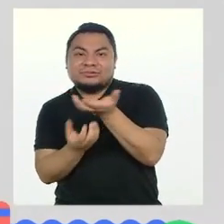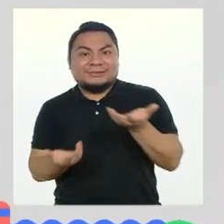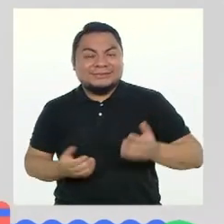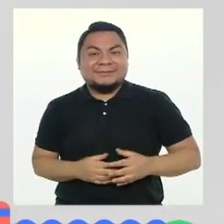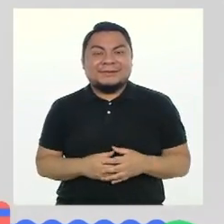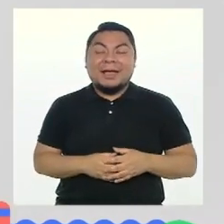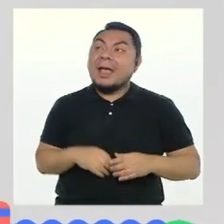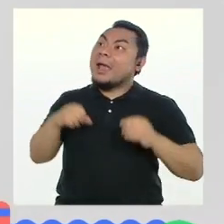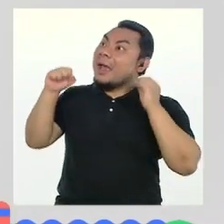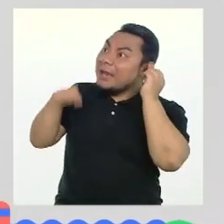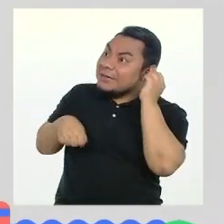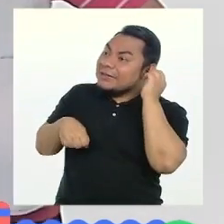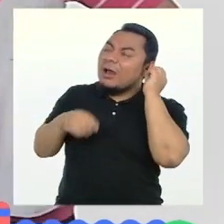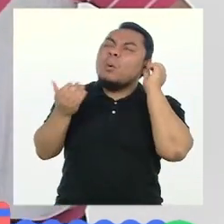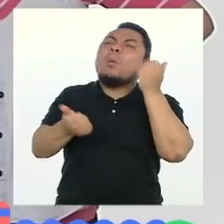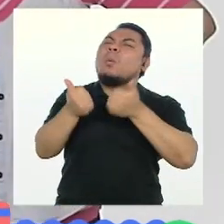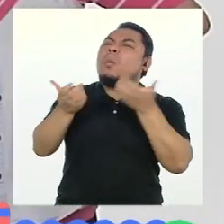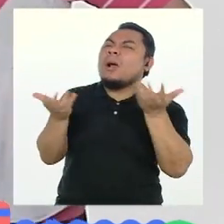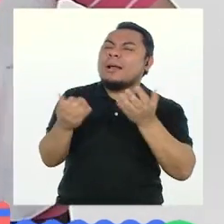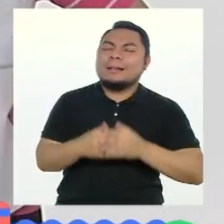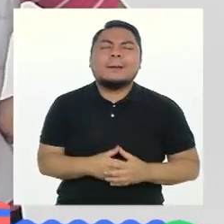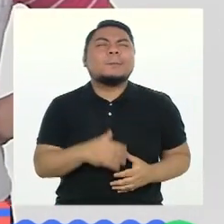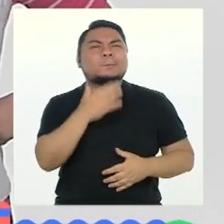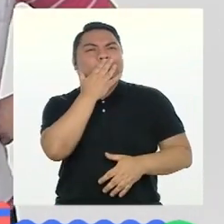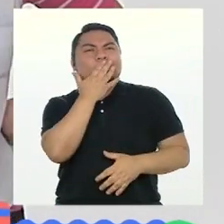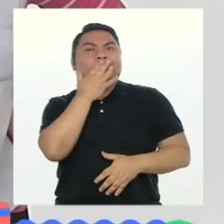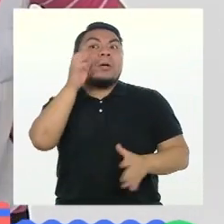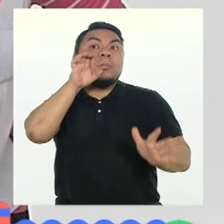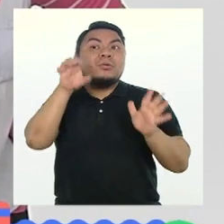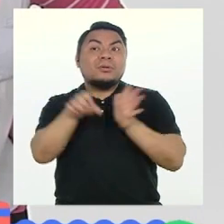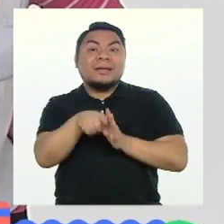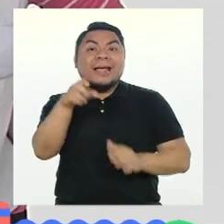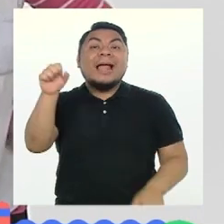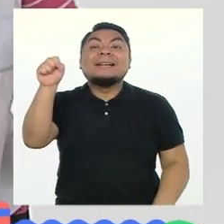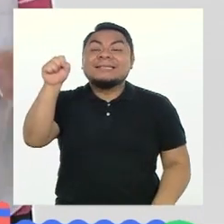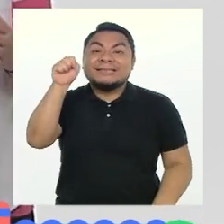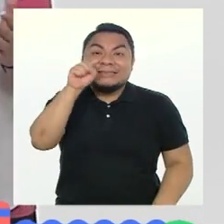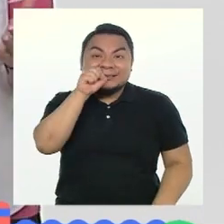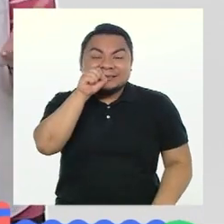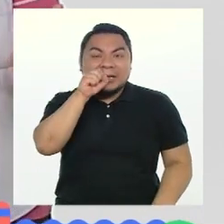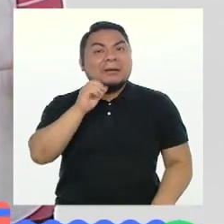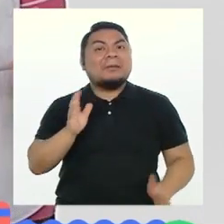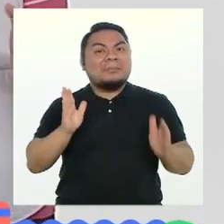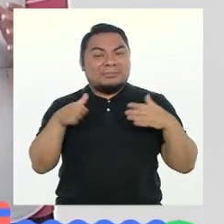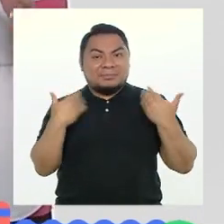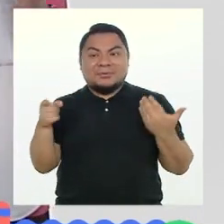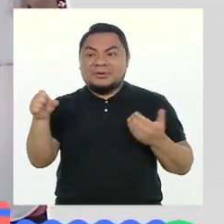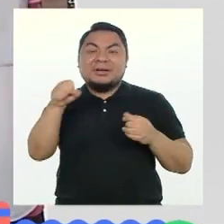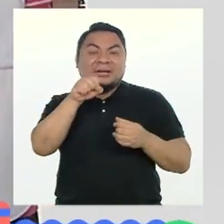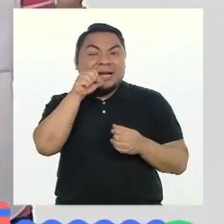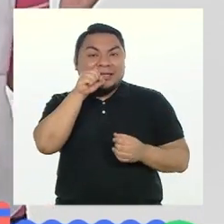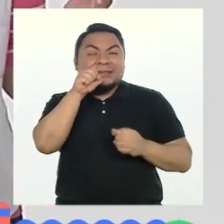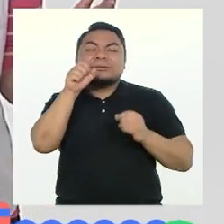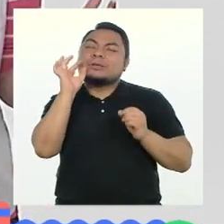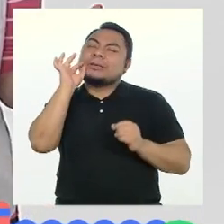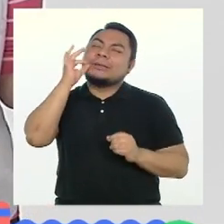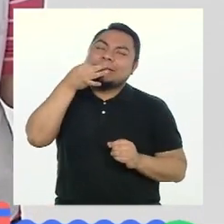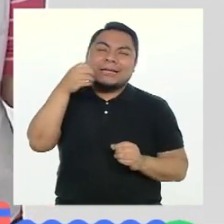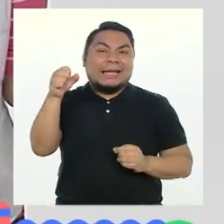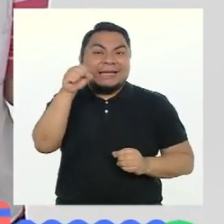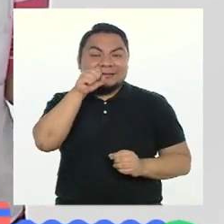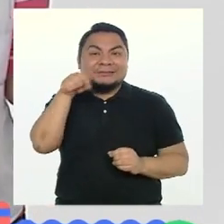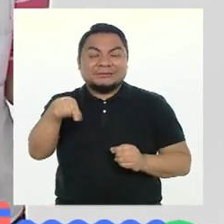serio? ¿Cómo cuáles? Por ejemplo, la zanahoria. Podemos poner una